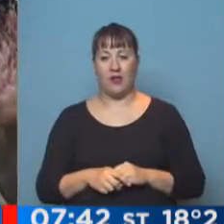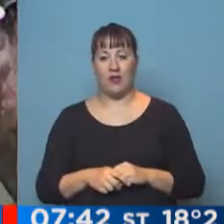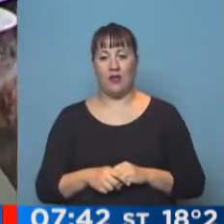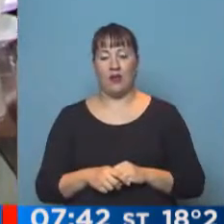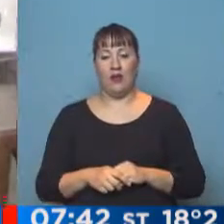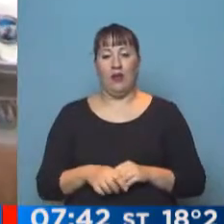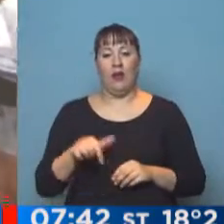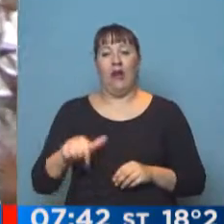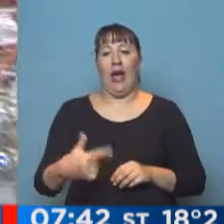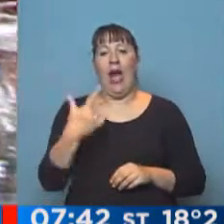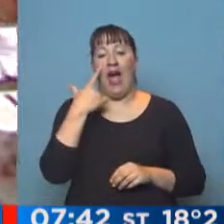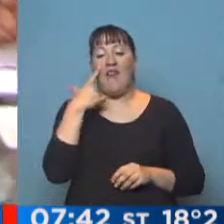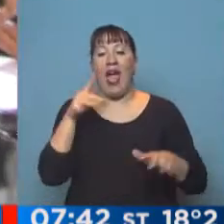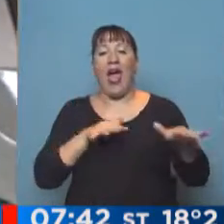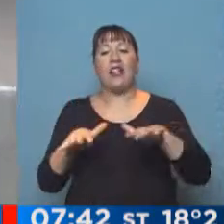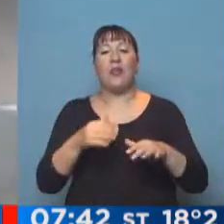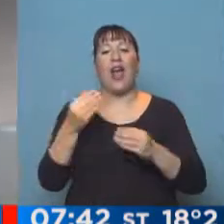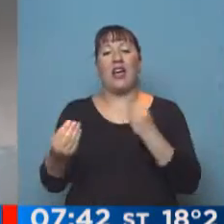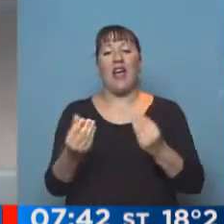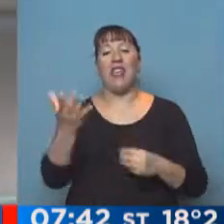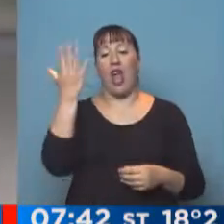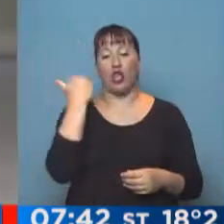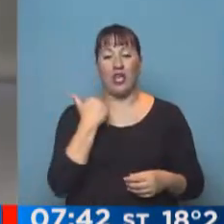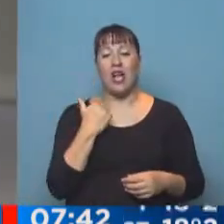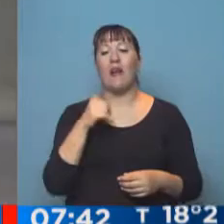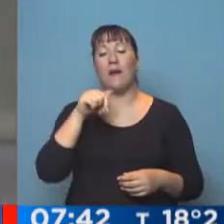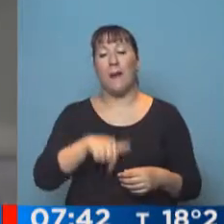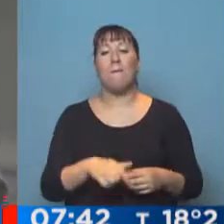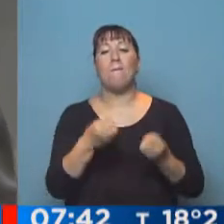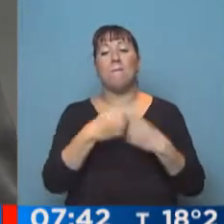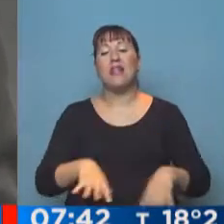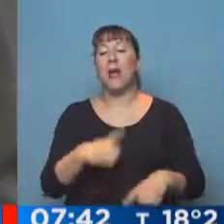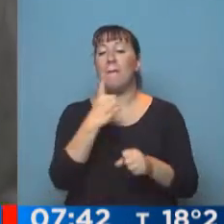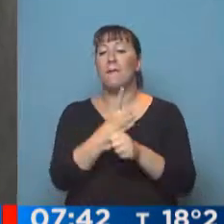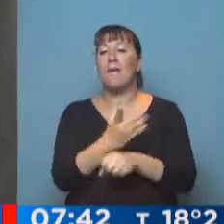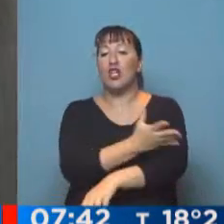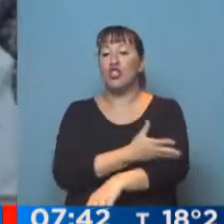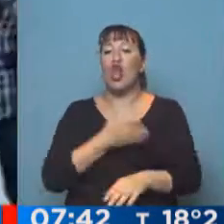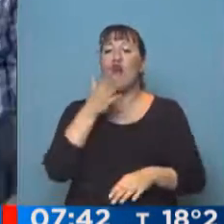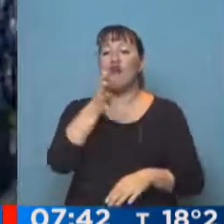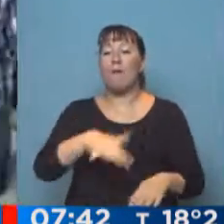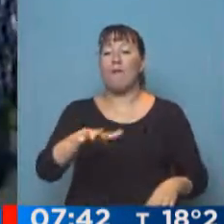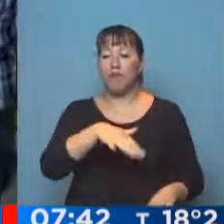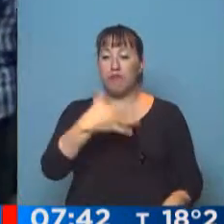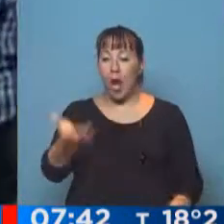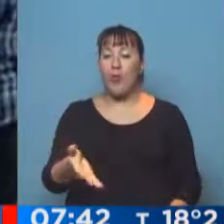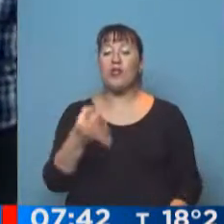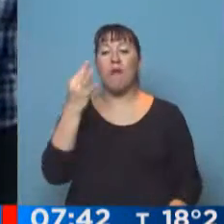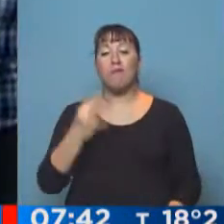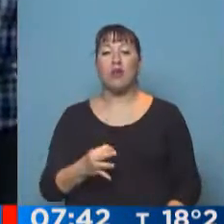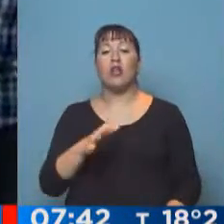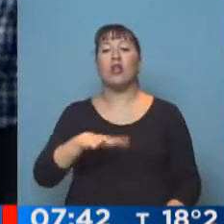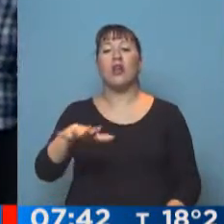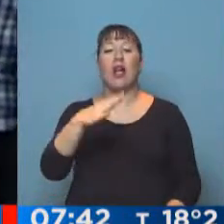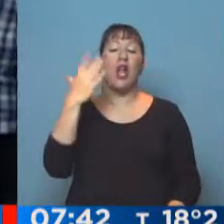Vamos a hablar ahora de la actividad de los candidatos en la jornada de ayer. Vamos a arrancar con Daniel Scioli. Estuvo en el conurbano bonaerense, particularmente en la